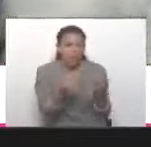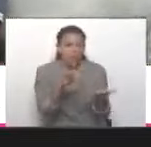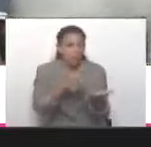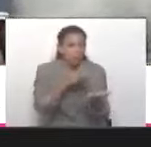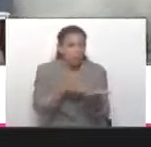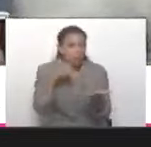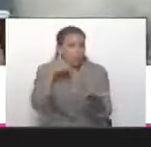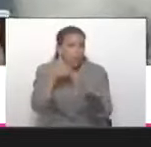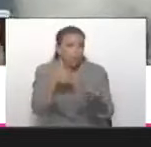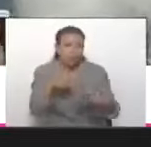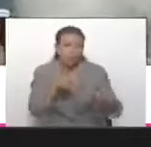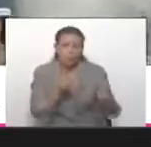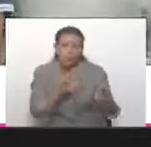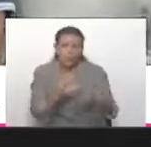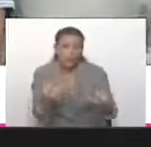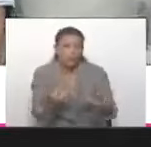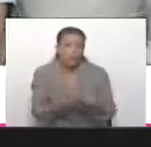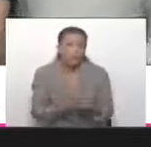Spotify,